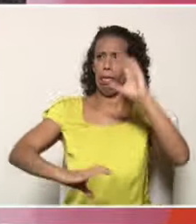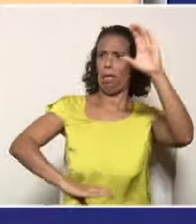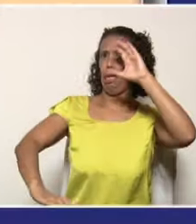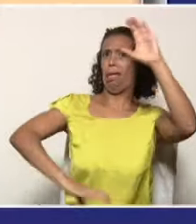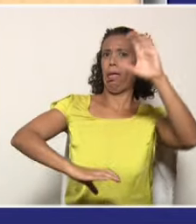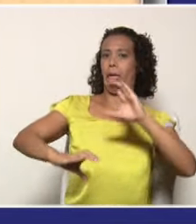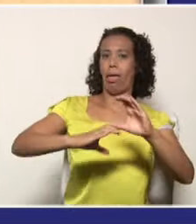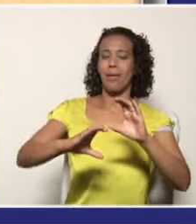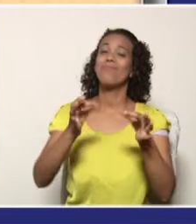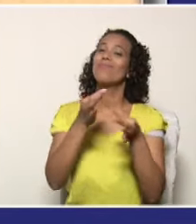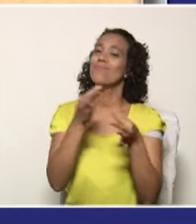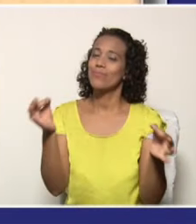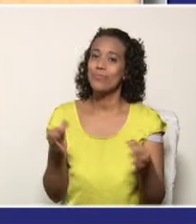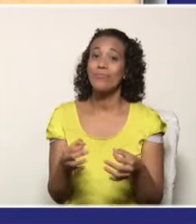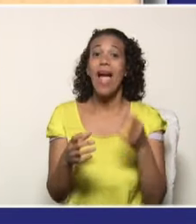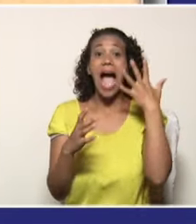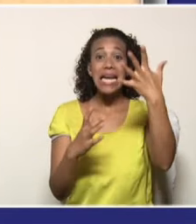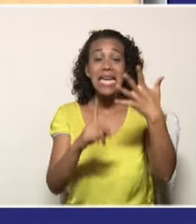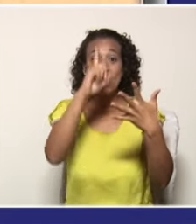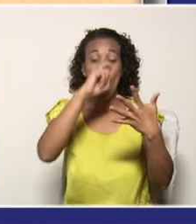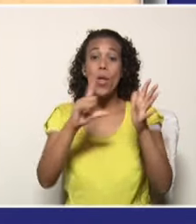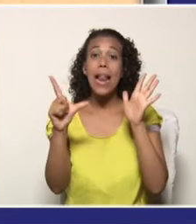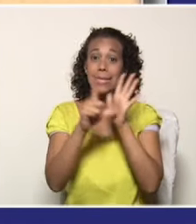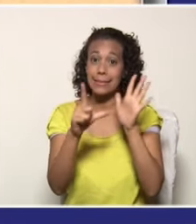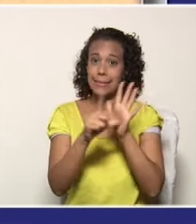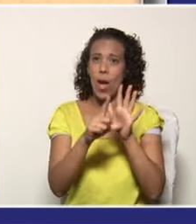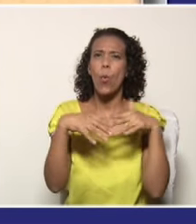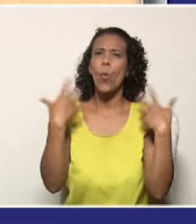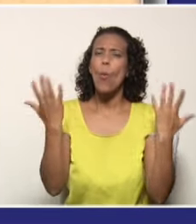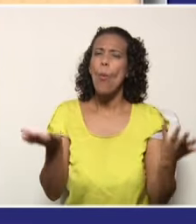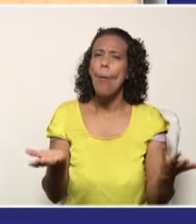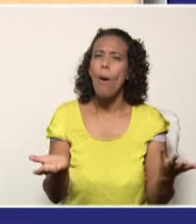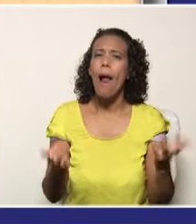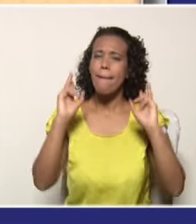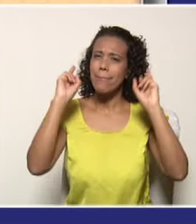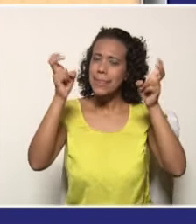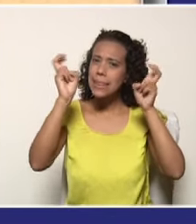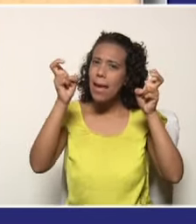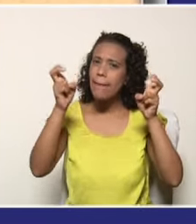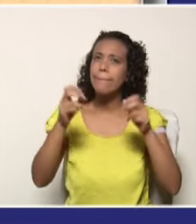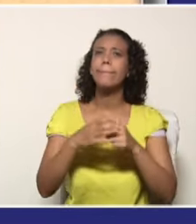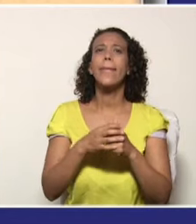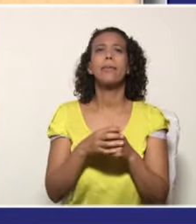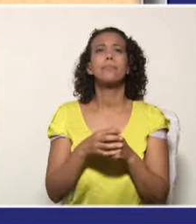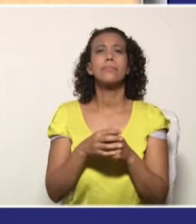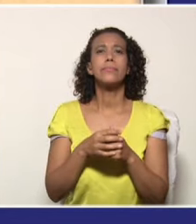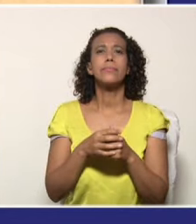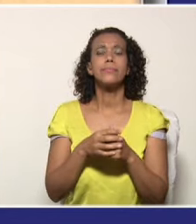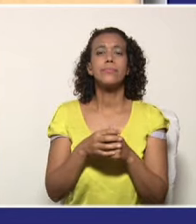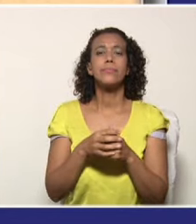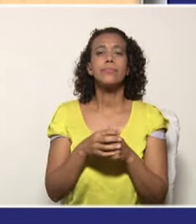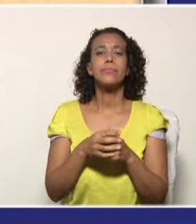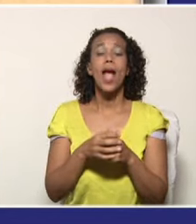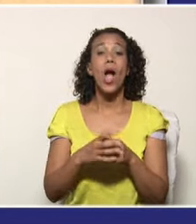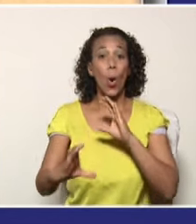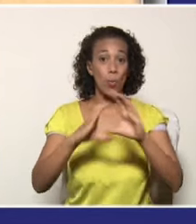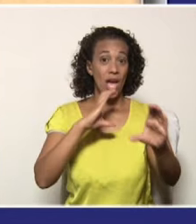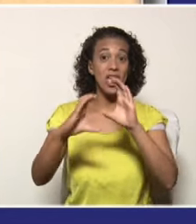comunicación. Vamos ahora para quinto año. En quinto año veremos lo que es